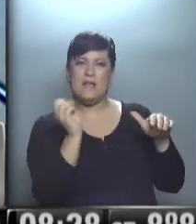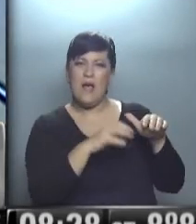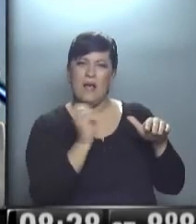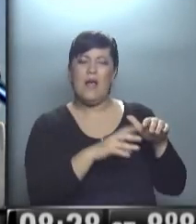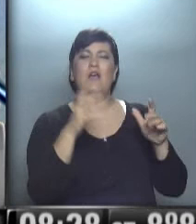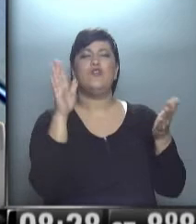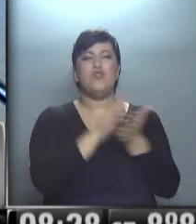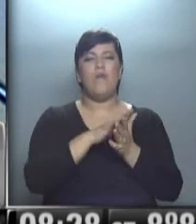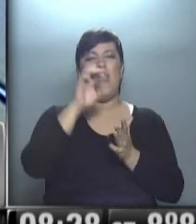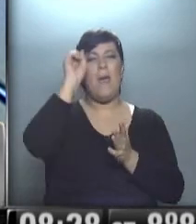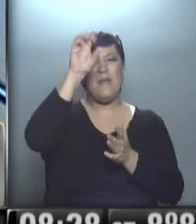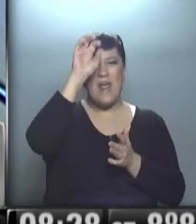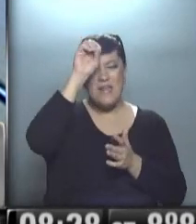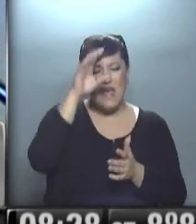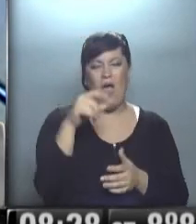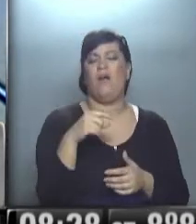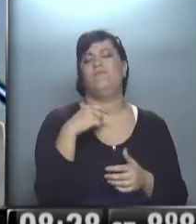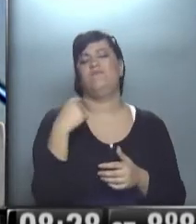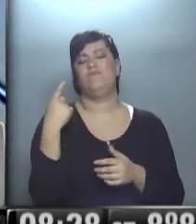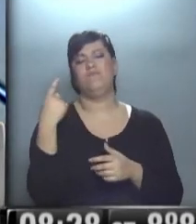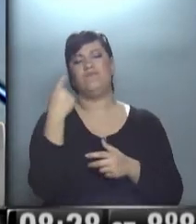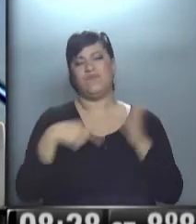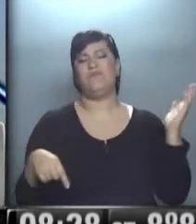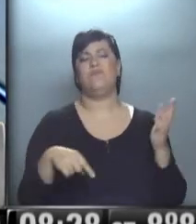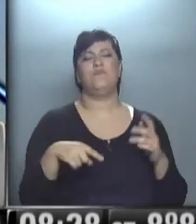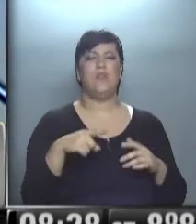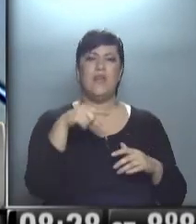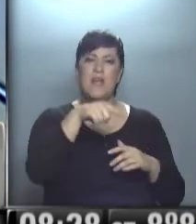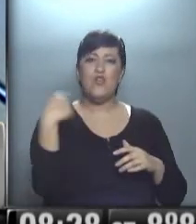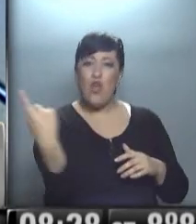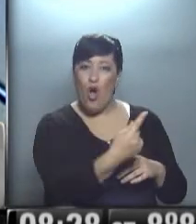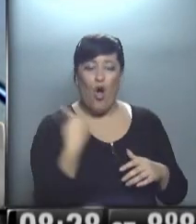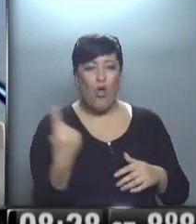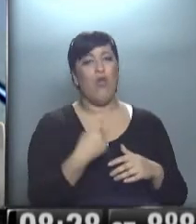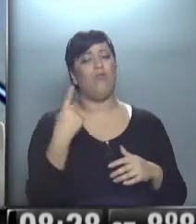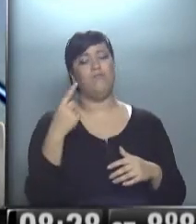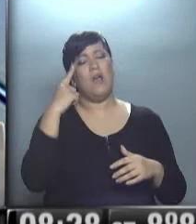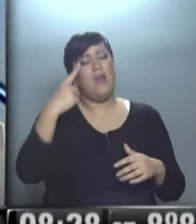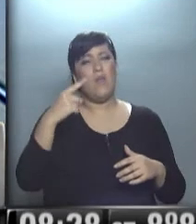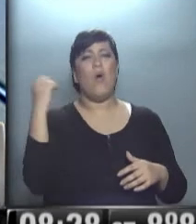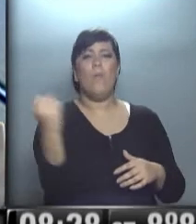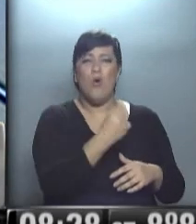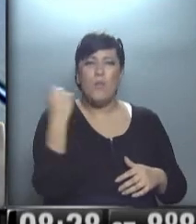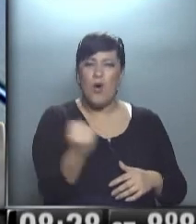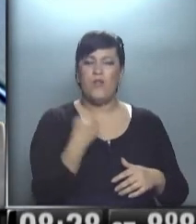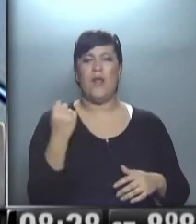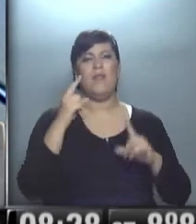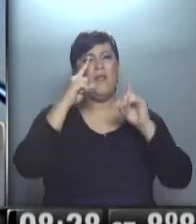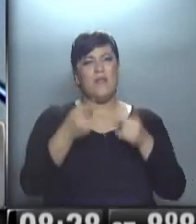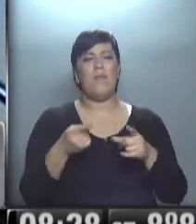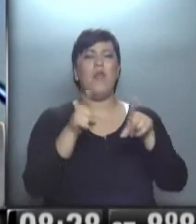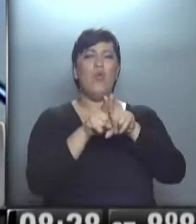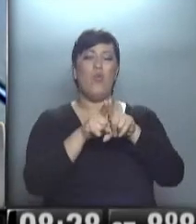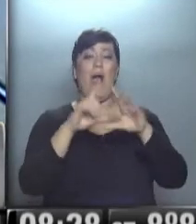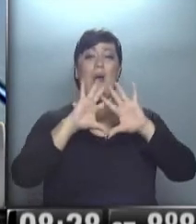minera en ese contexto creemos que es muy importante este observar también la desigualdad en el